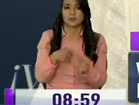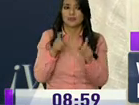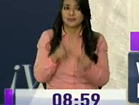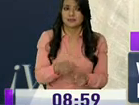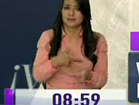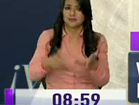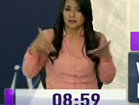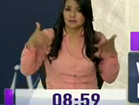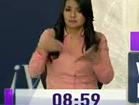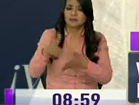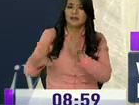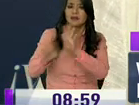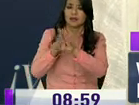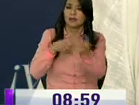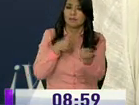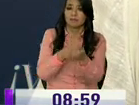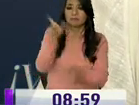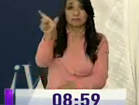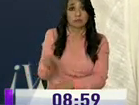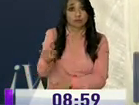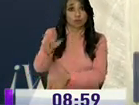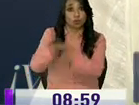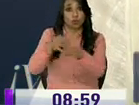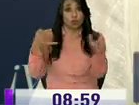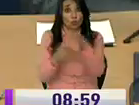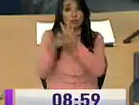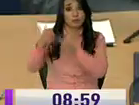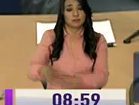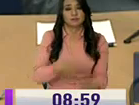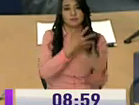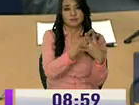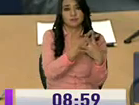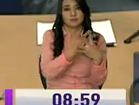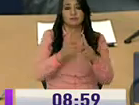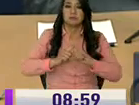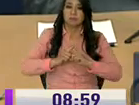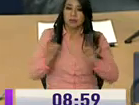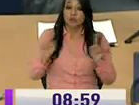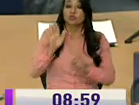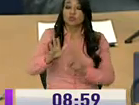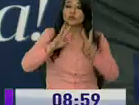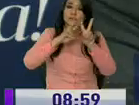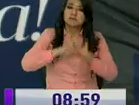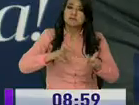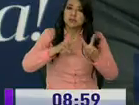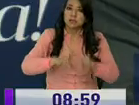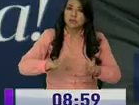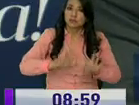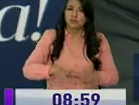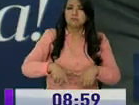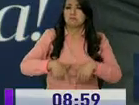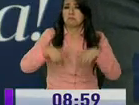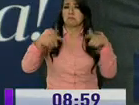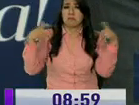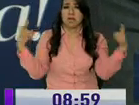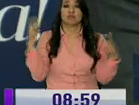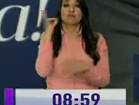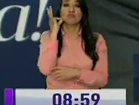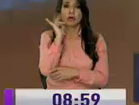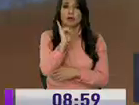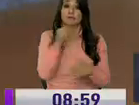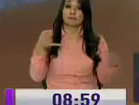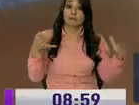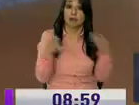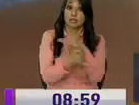reparación legal. El violador tiene que ir a la cárcel. Argumentando que de acuerdo a sus investigaciones, la mayoría de mujeres víctimas de